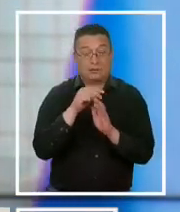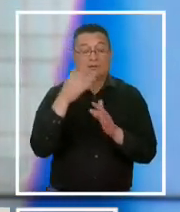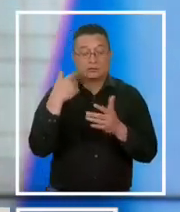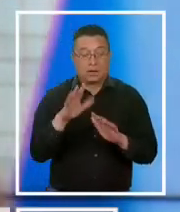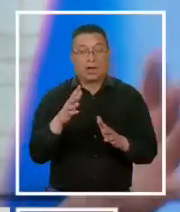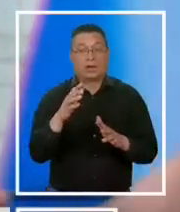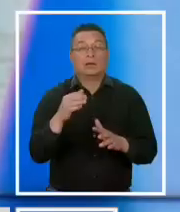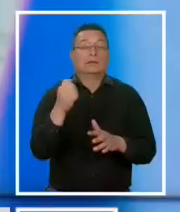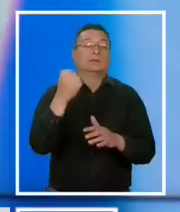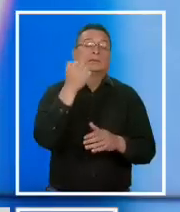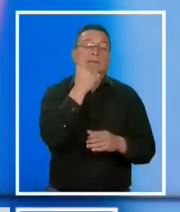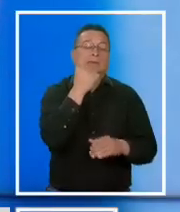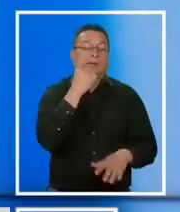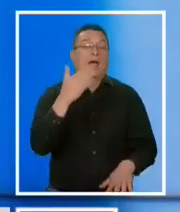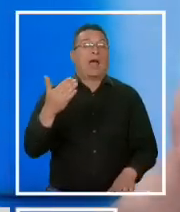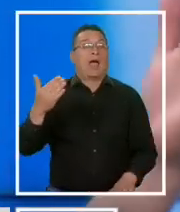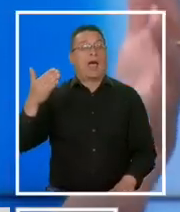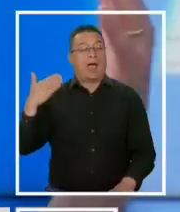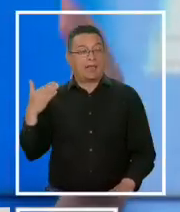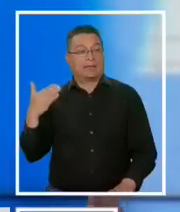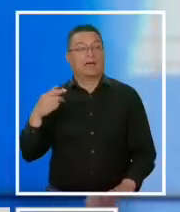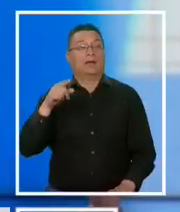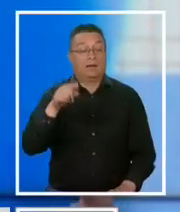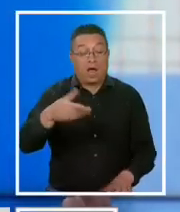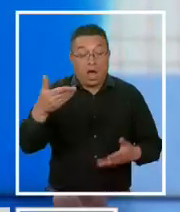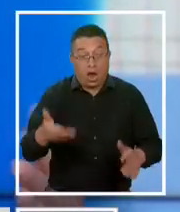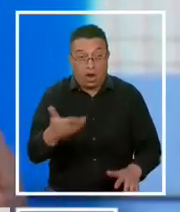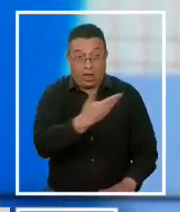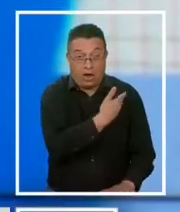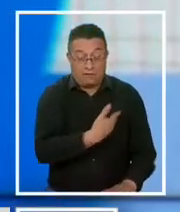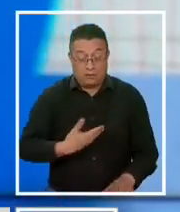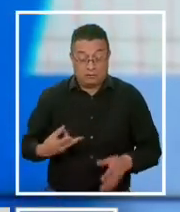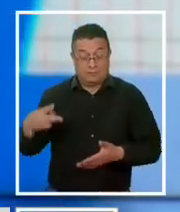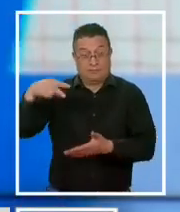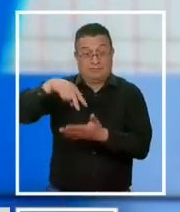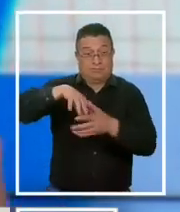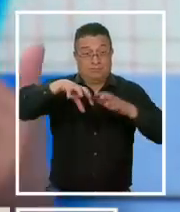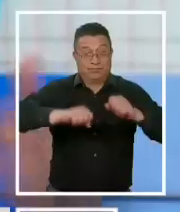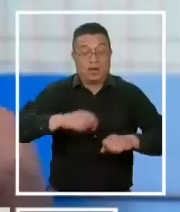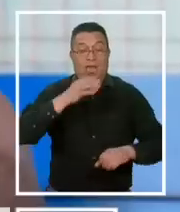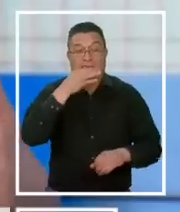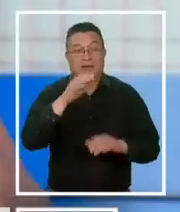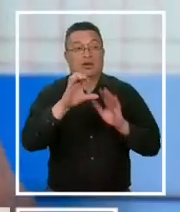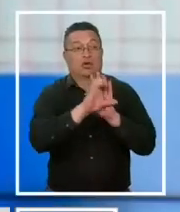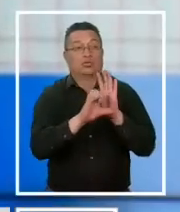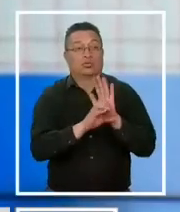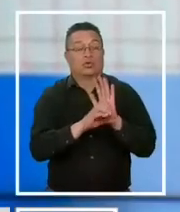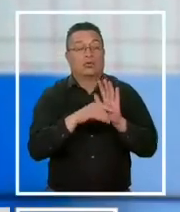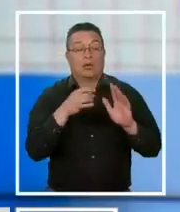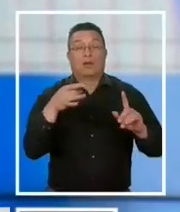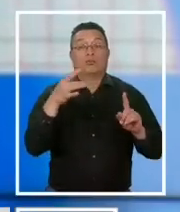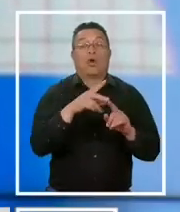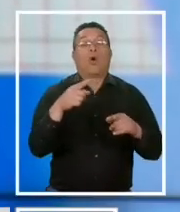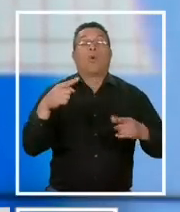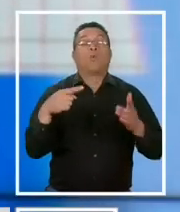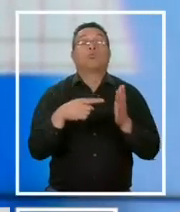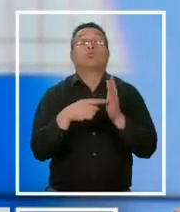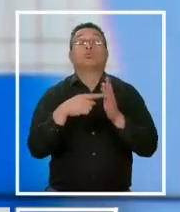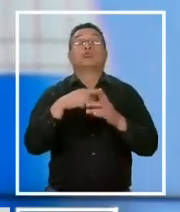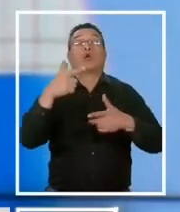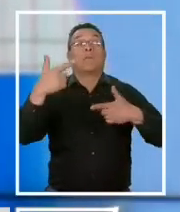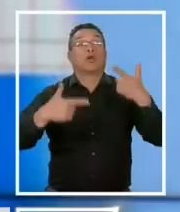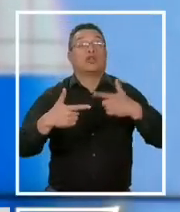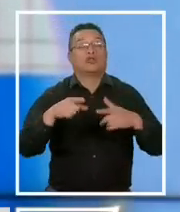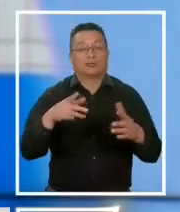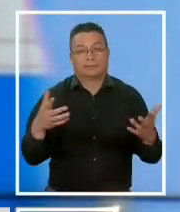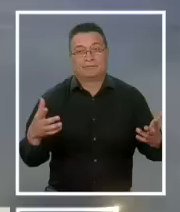fallada mucho antes cuando quienes hoy día están en el gobierno dijeron que la Constitución y saltarse a la Constitución era para hacer puntos políticos y